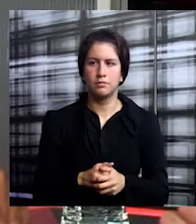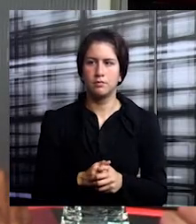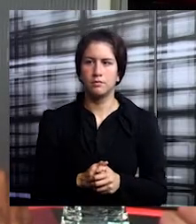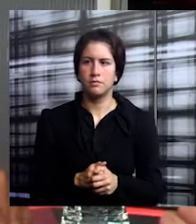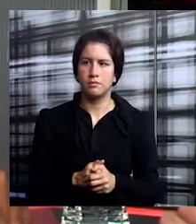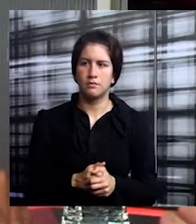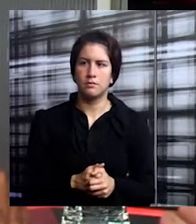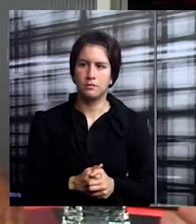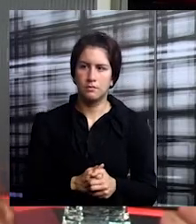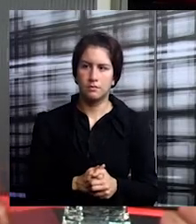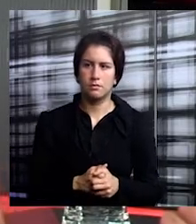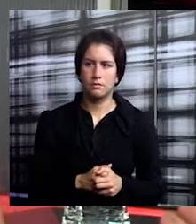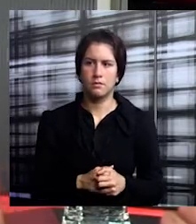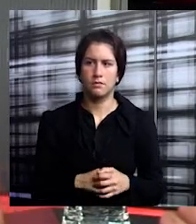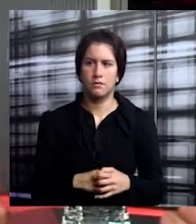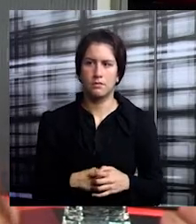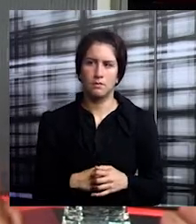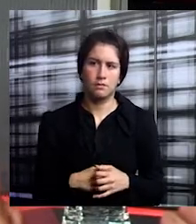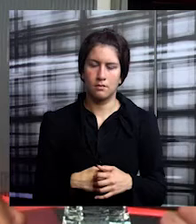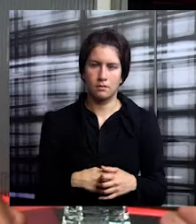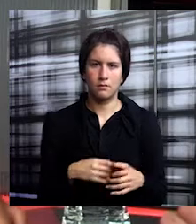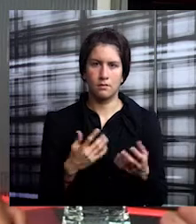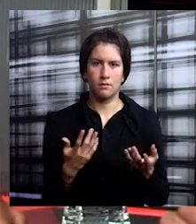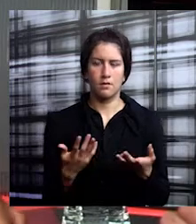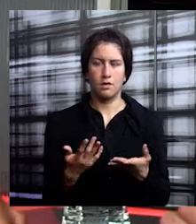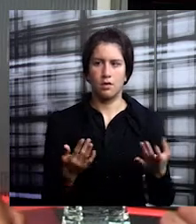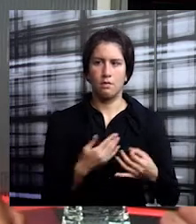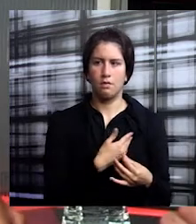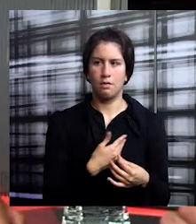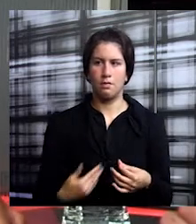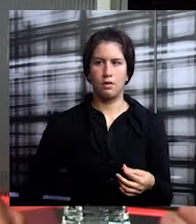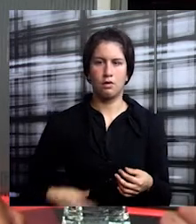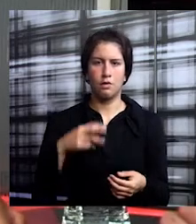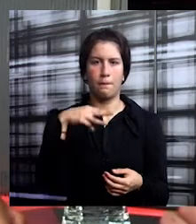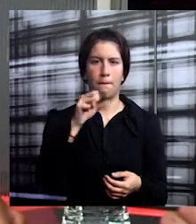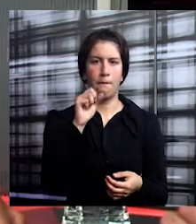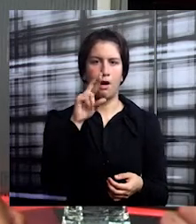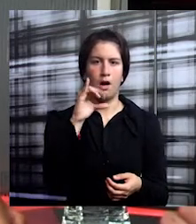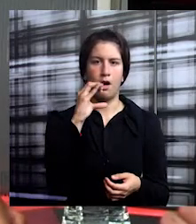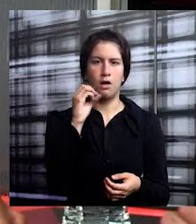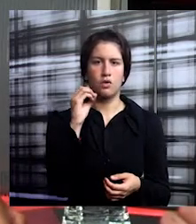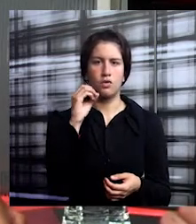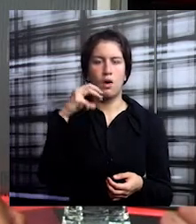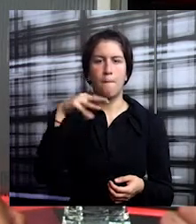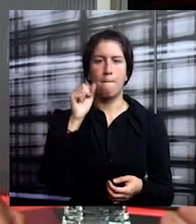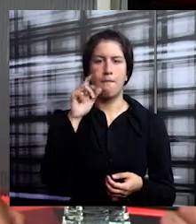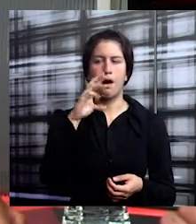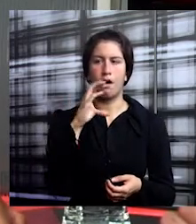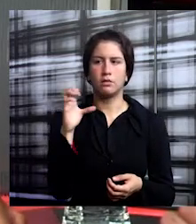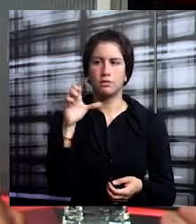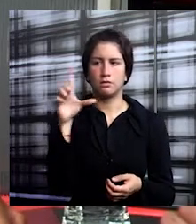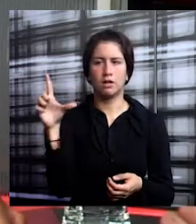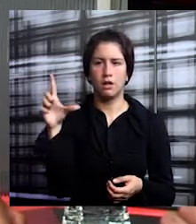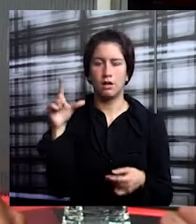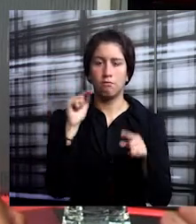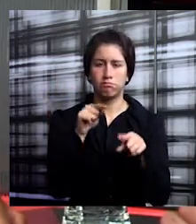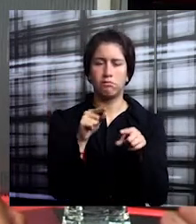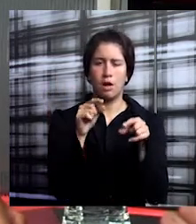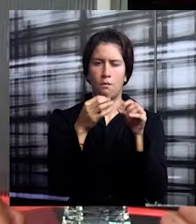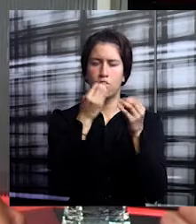Mario Marcel, al haber leído ayer su informe de política monetaria con mucho detalle. Creo que ante todo se deben